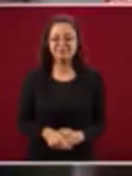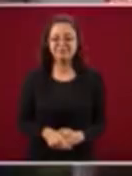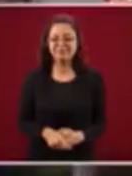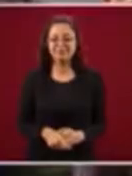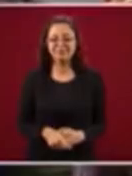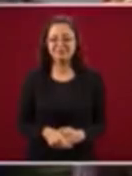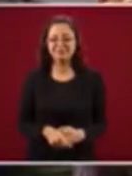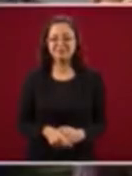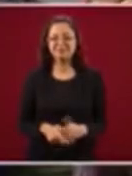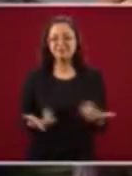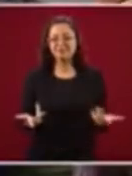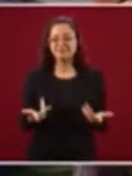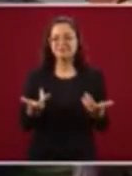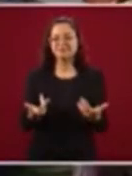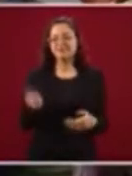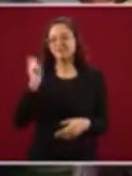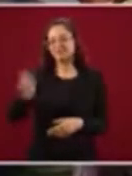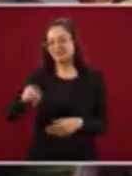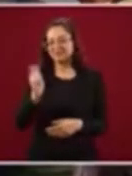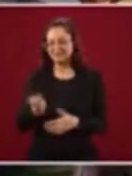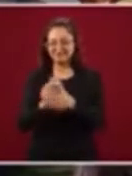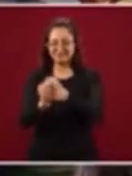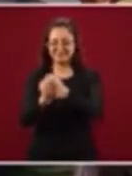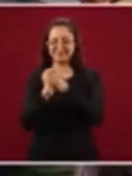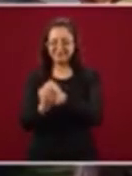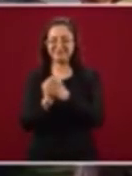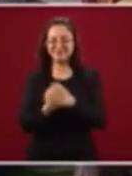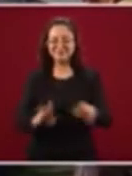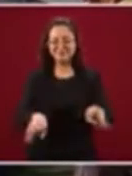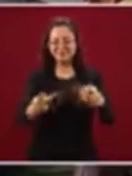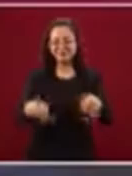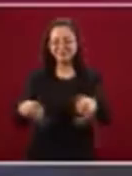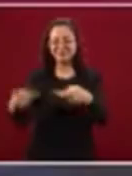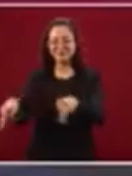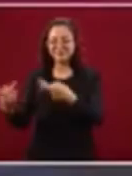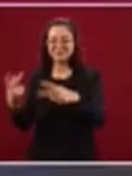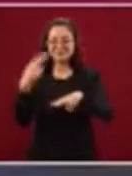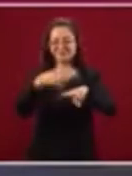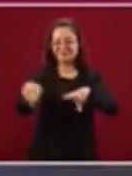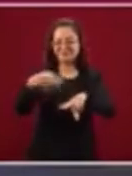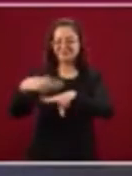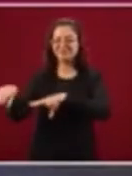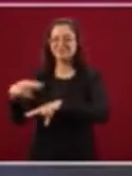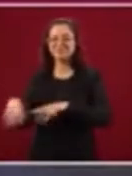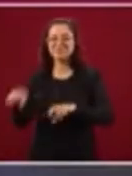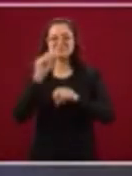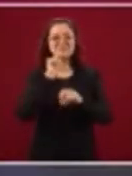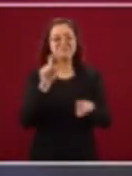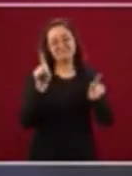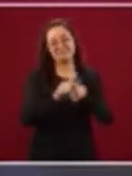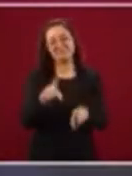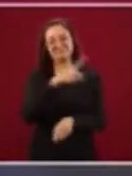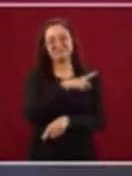Esto es vender los números. También nos tendrían que ayudar a vender